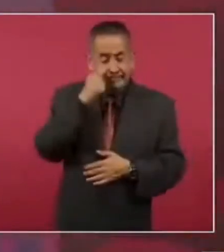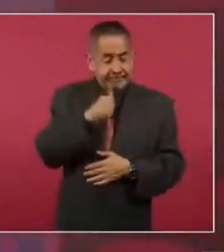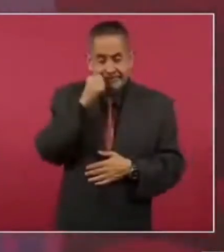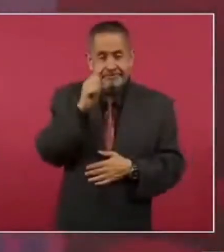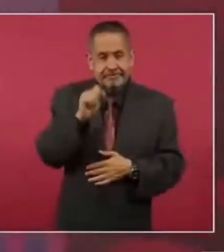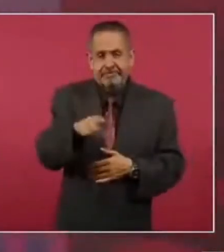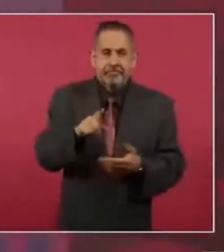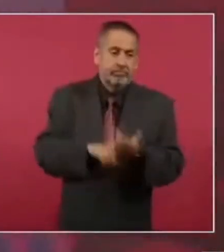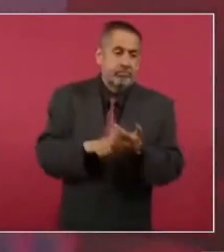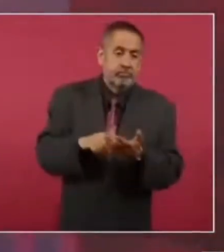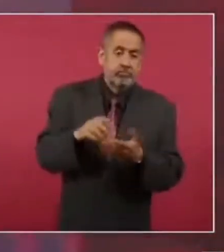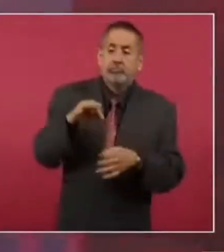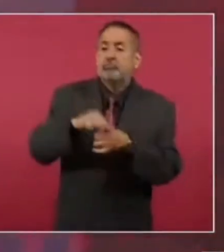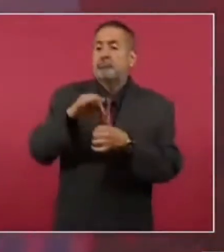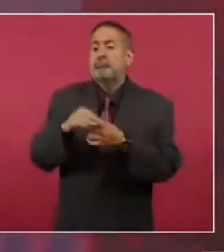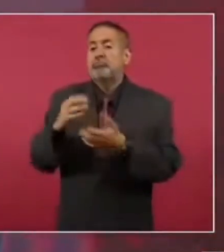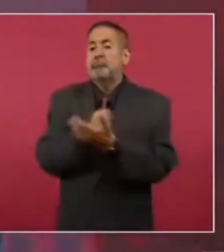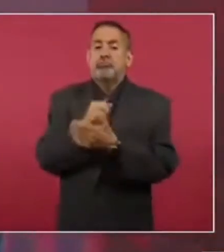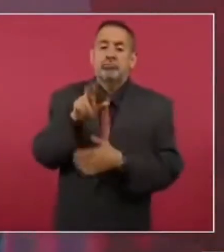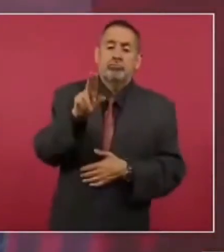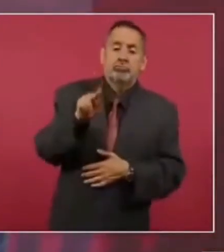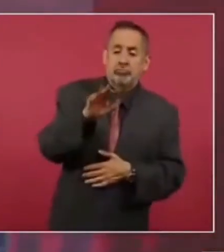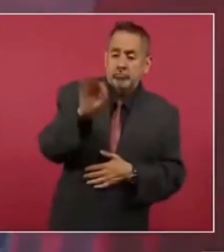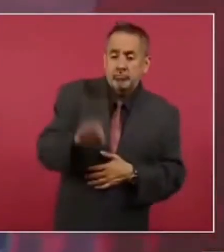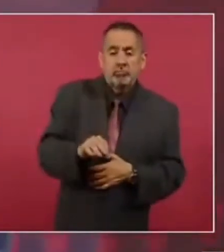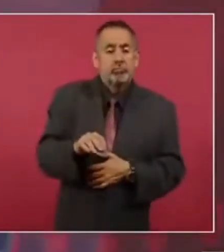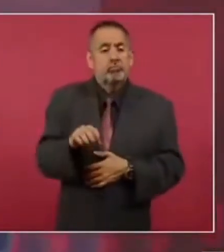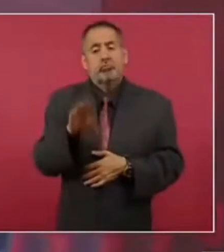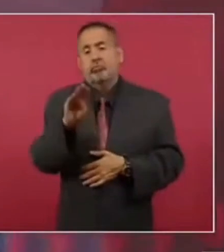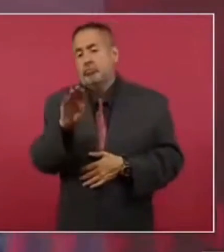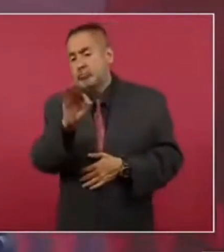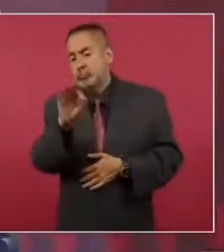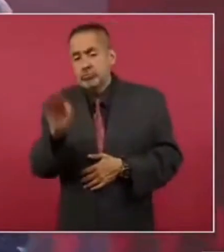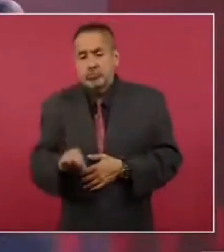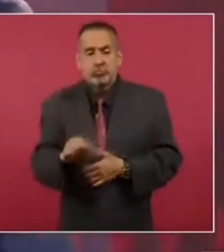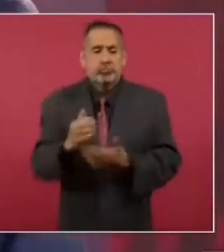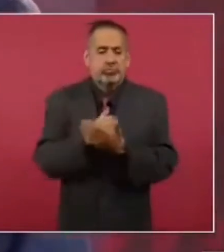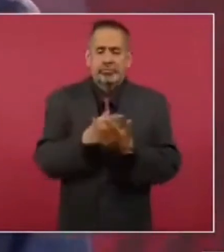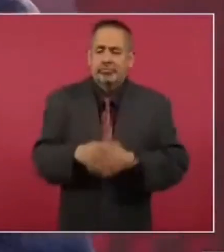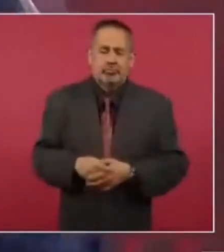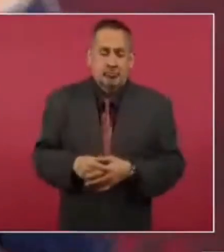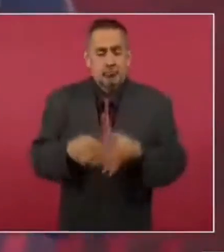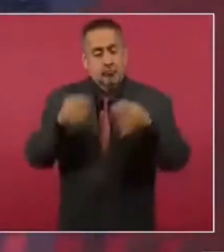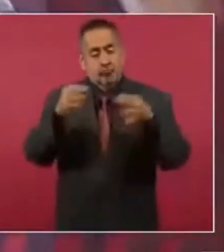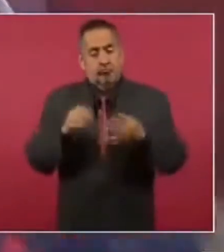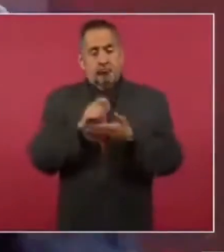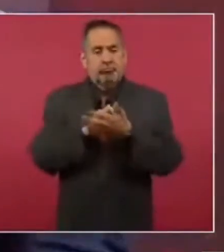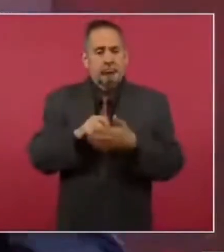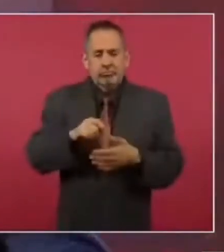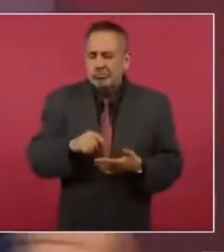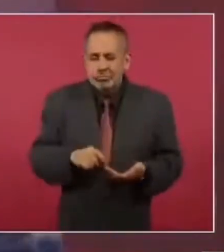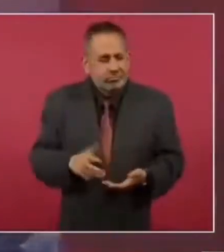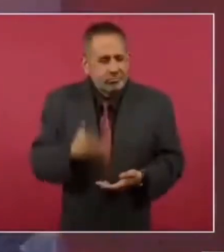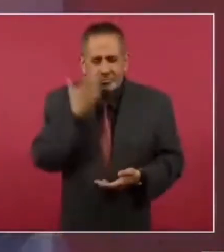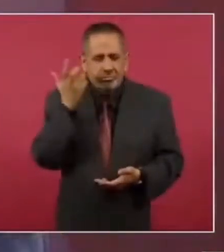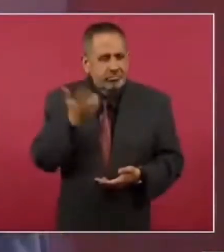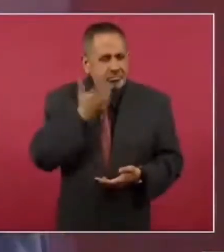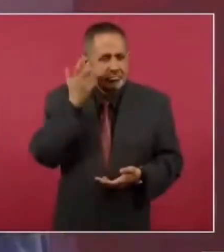era 80, 90%. Y todo era una formalidad porque la gente no votaba.